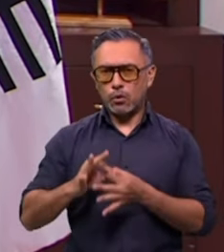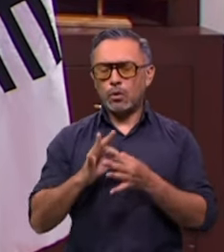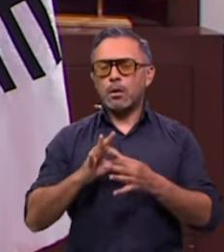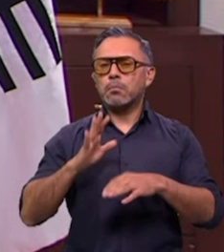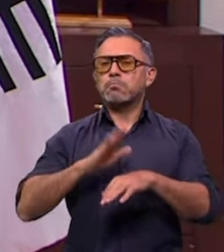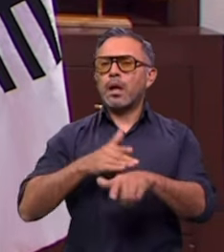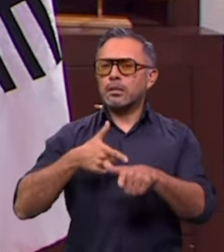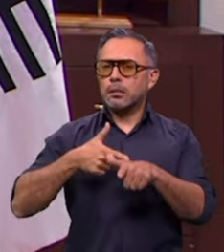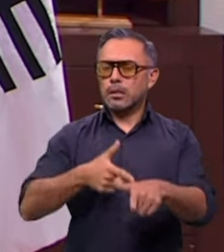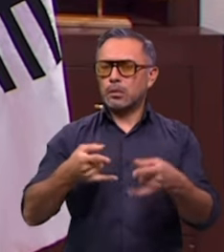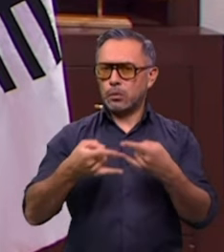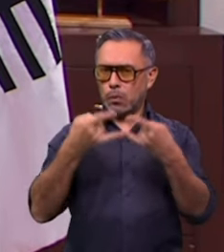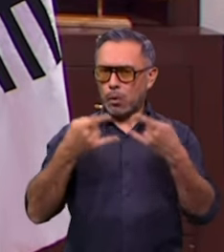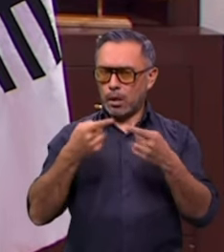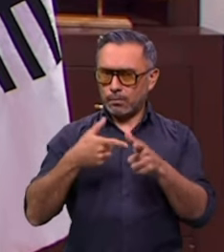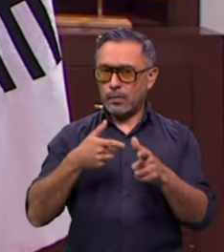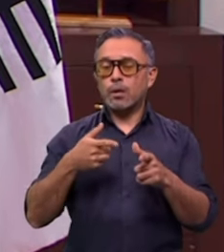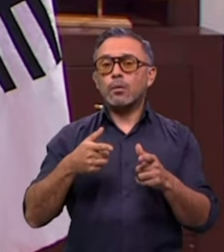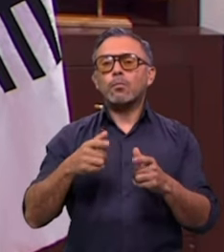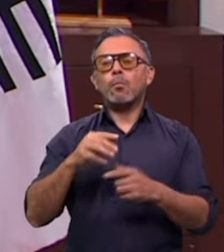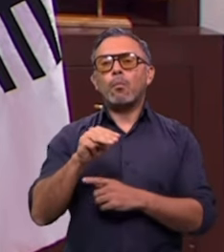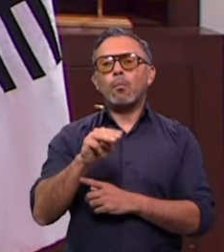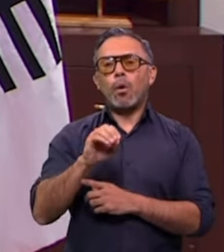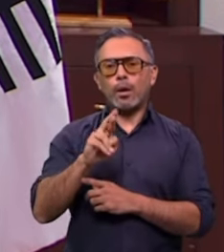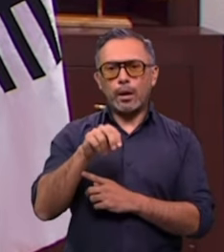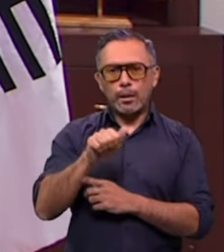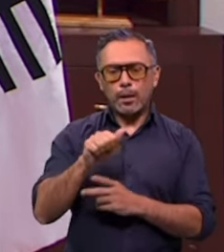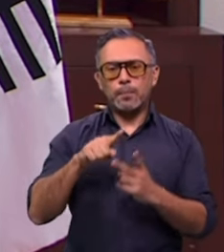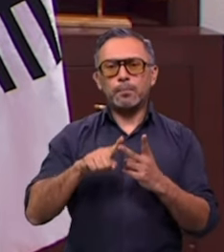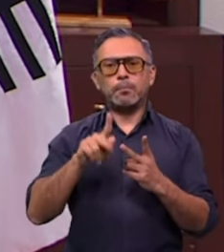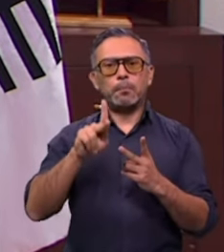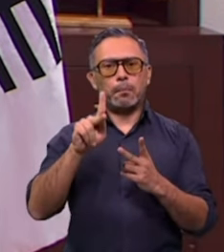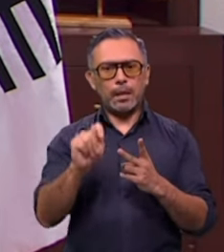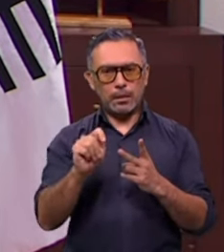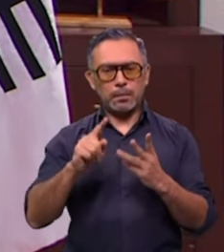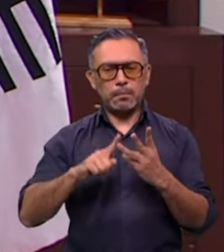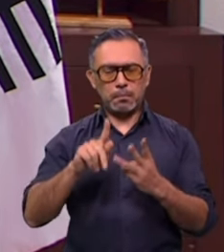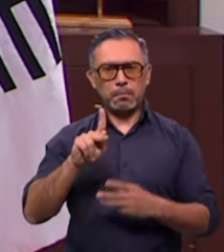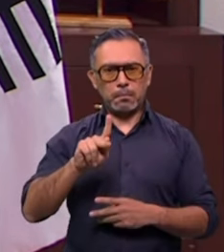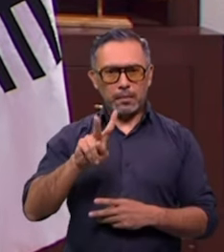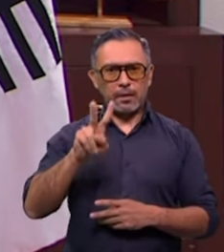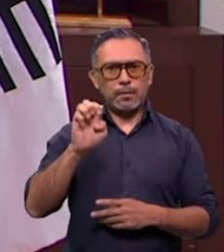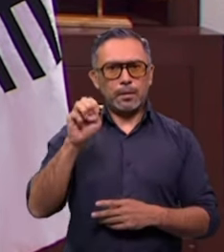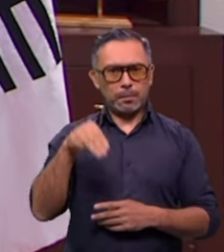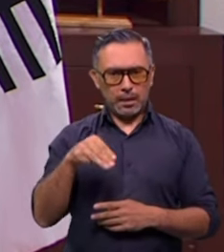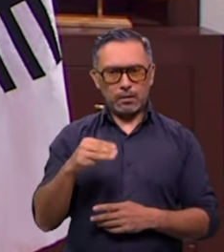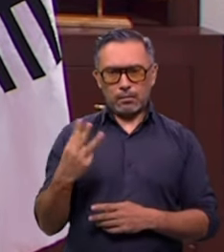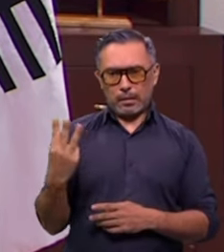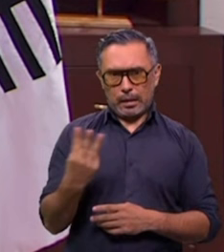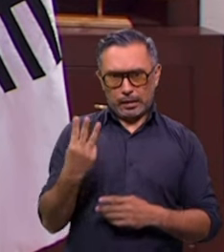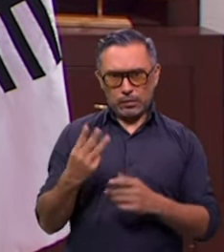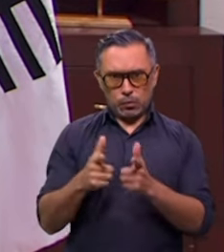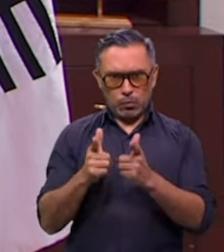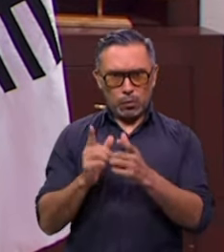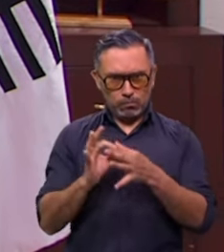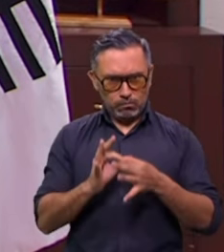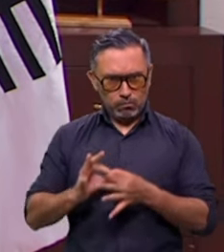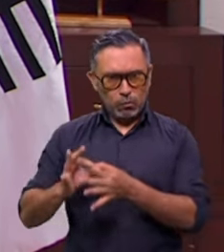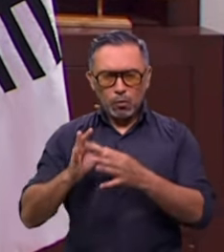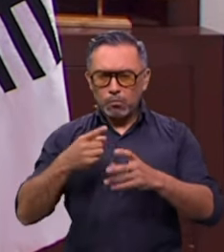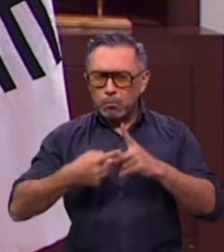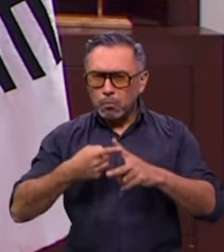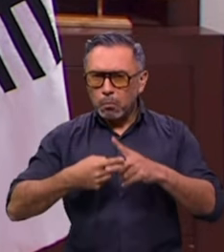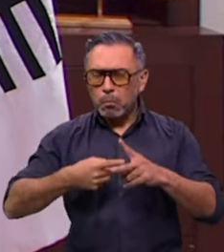Historia, conformada por Morena, Partido del Trabajo y Partido Verde Ecologista de México, obtuvo una